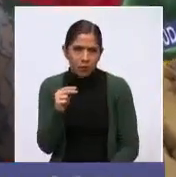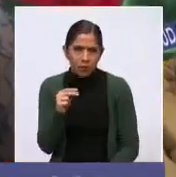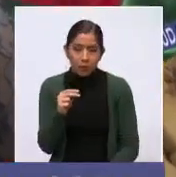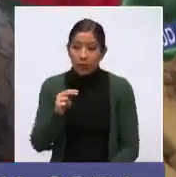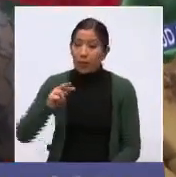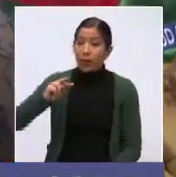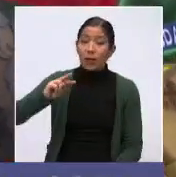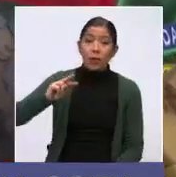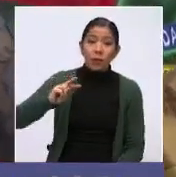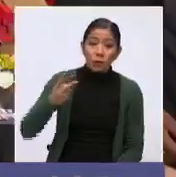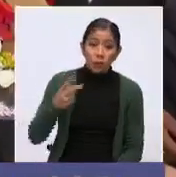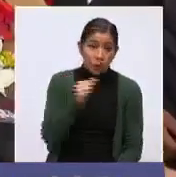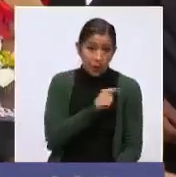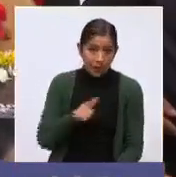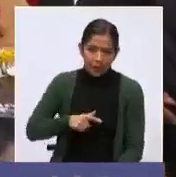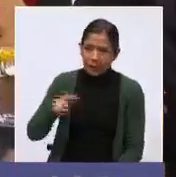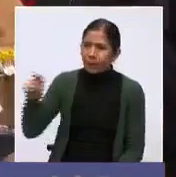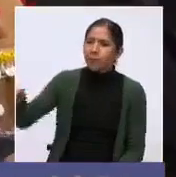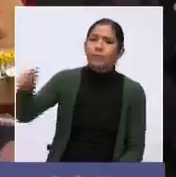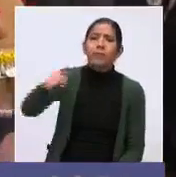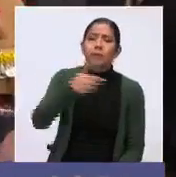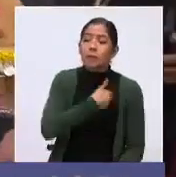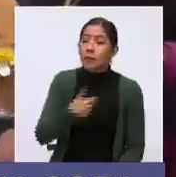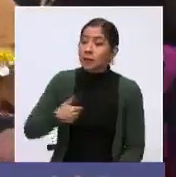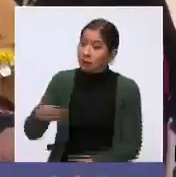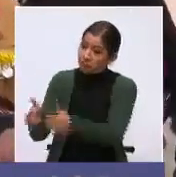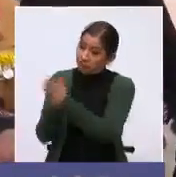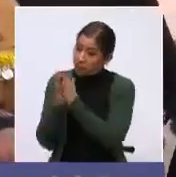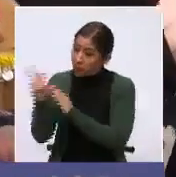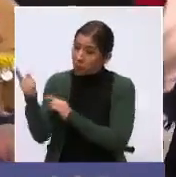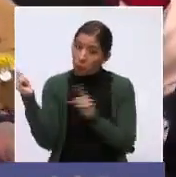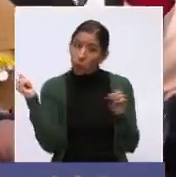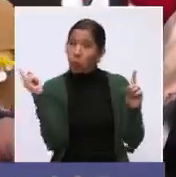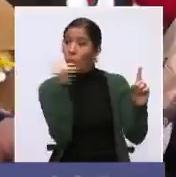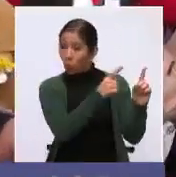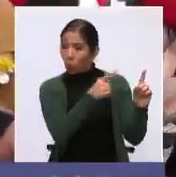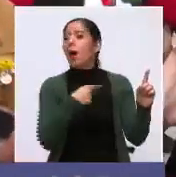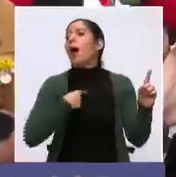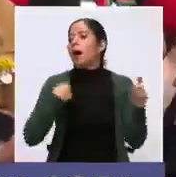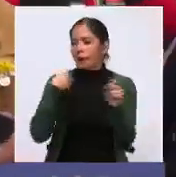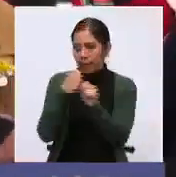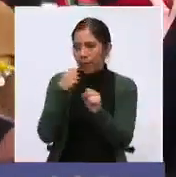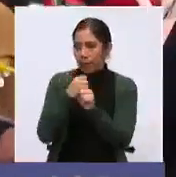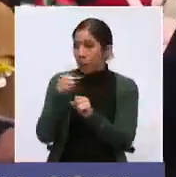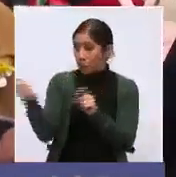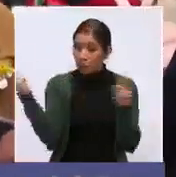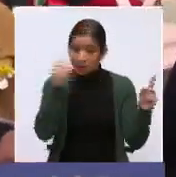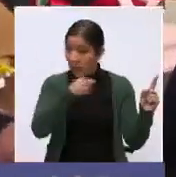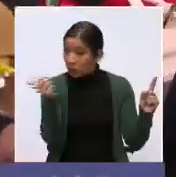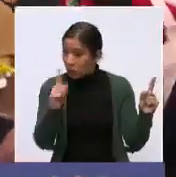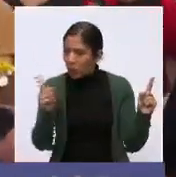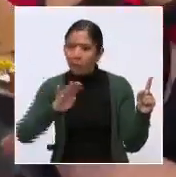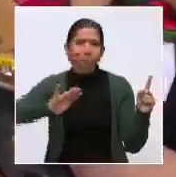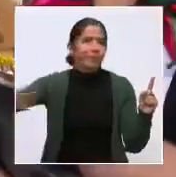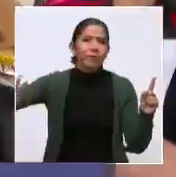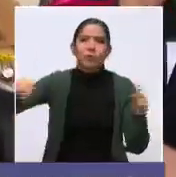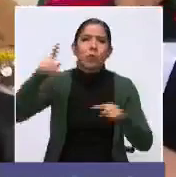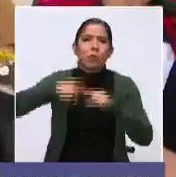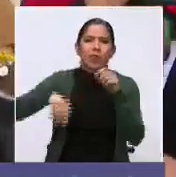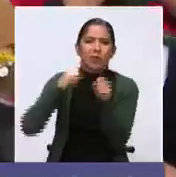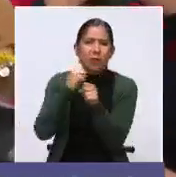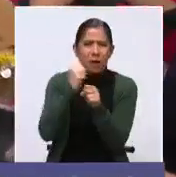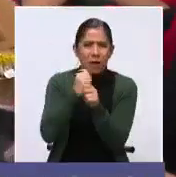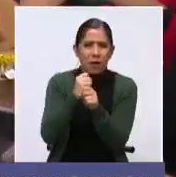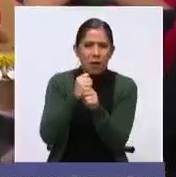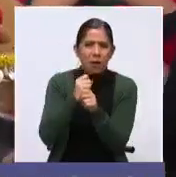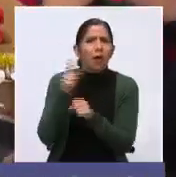los subalcaldes, si te alineas al Jayaya, vamos a trabajar, y si no te alineas, no vamos a trabajar. En ese sentido,